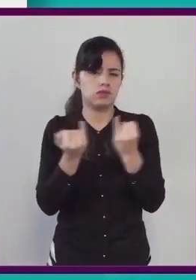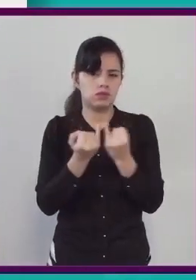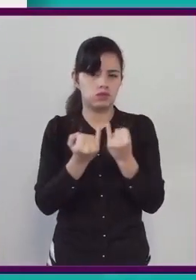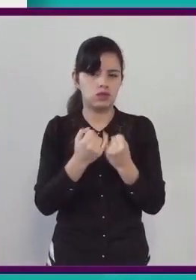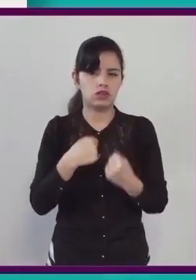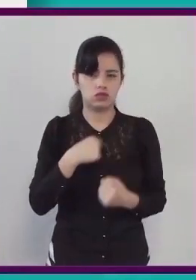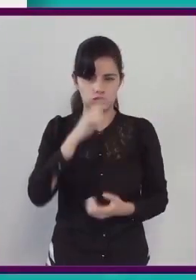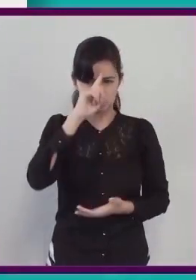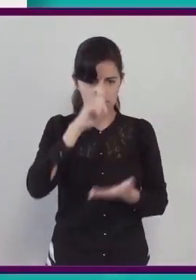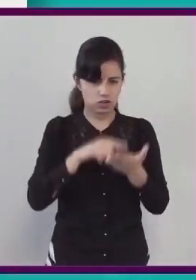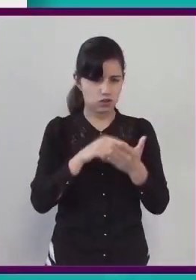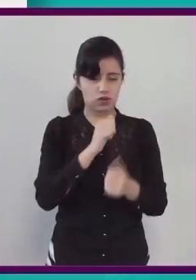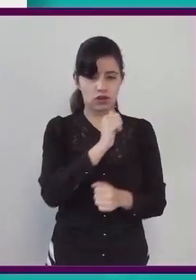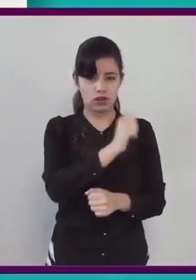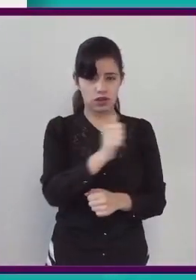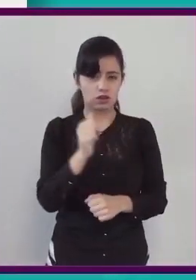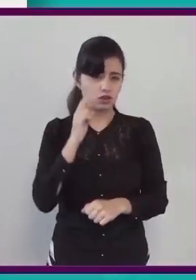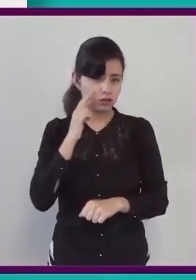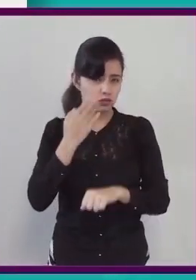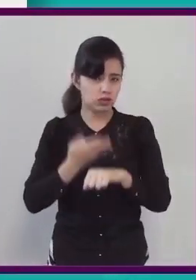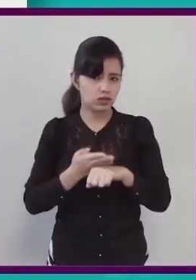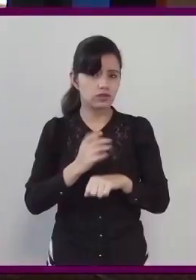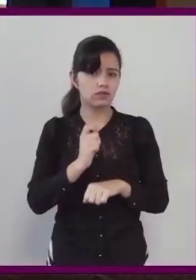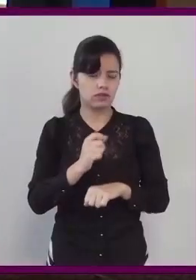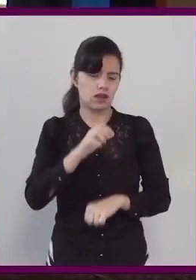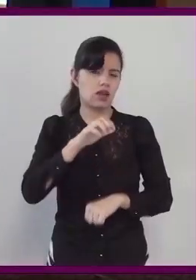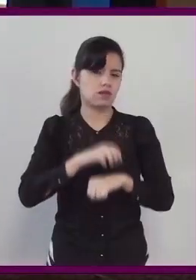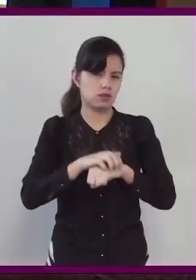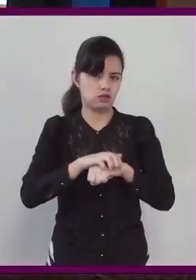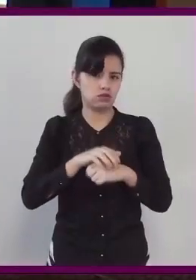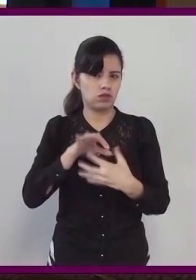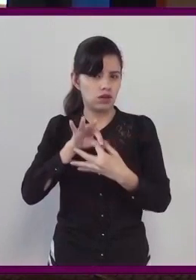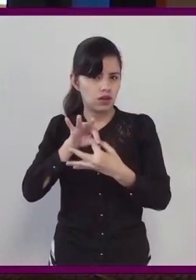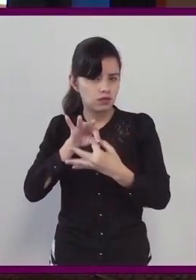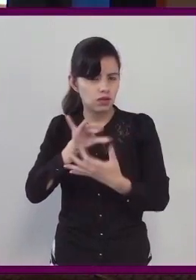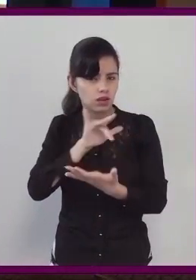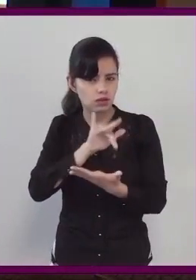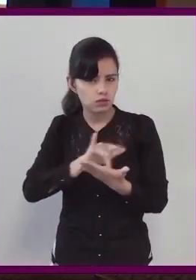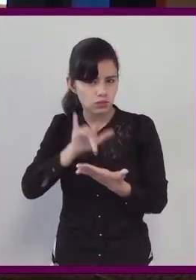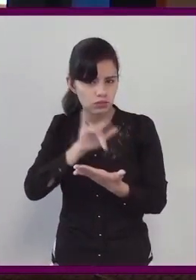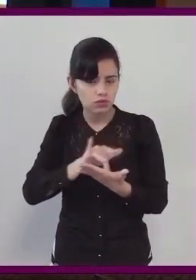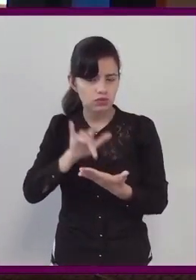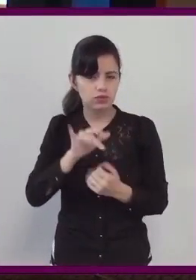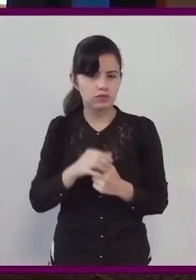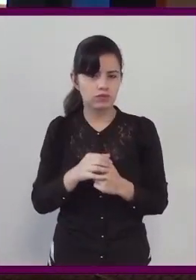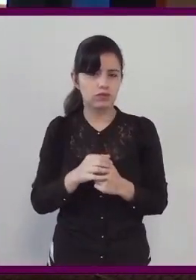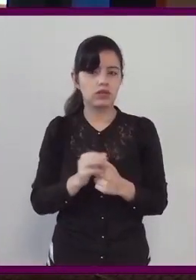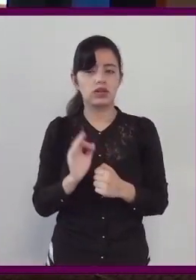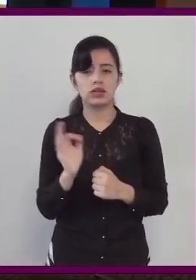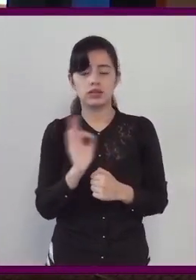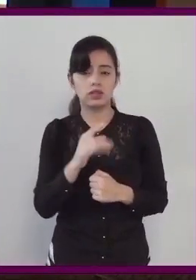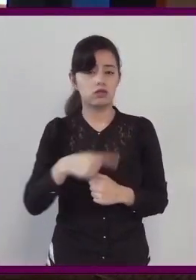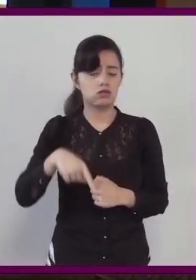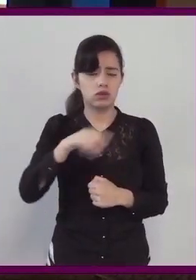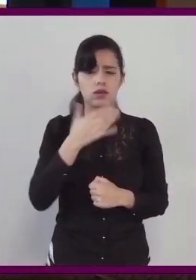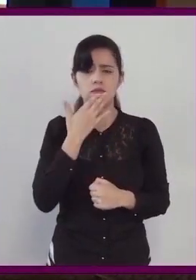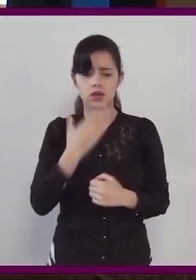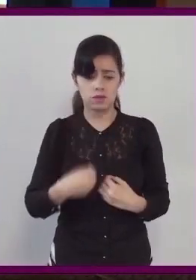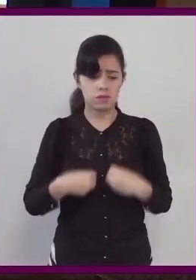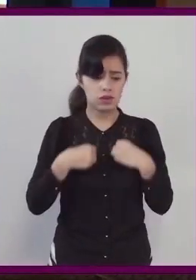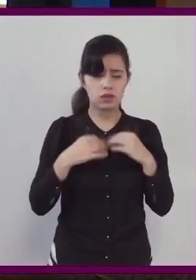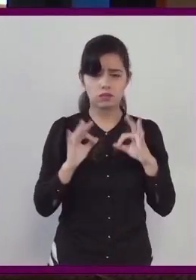hay una responsabilidad en ser aliados o aliadas, usar el privilegio que nos ha